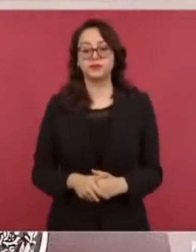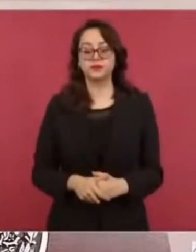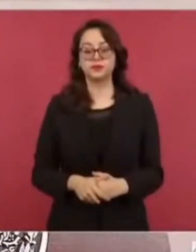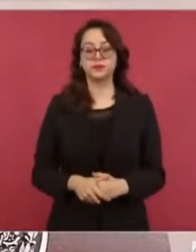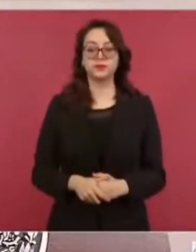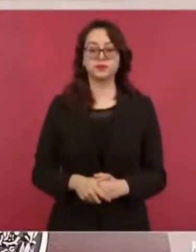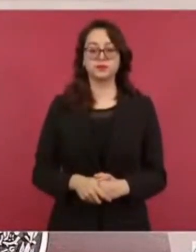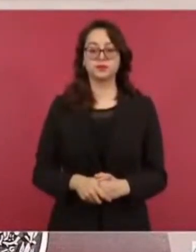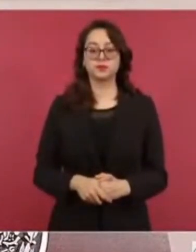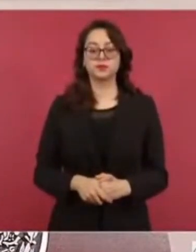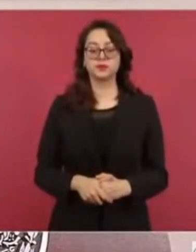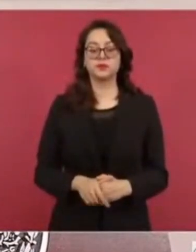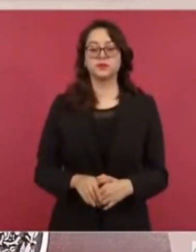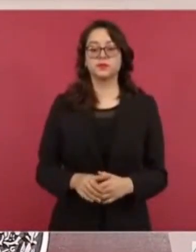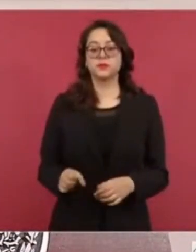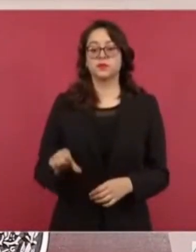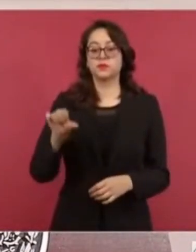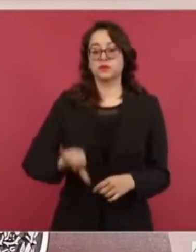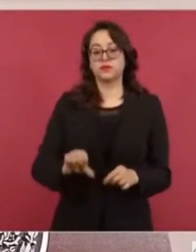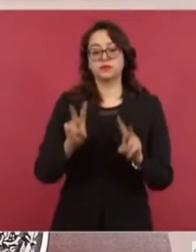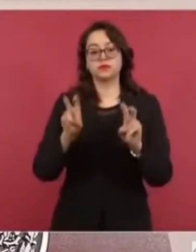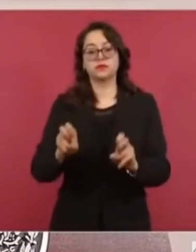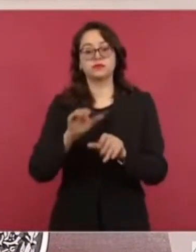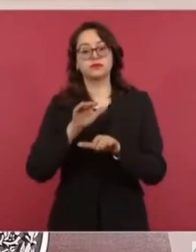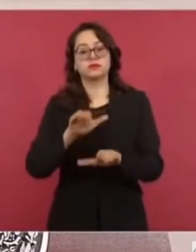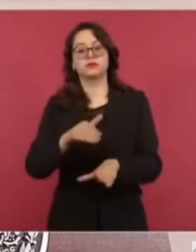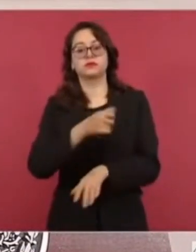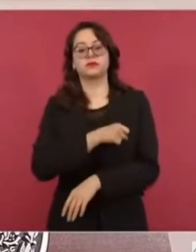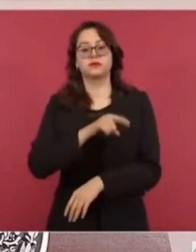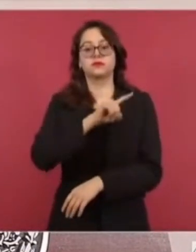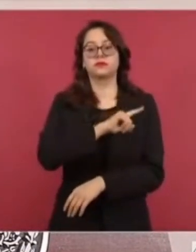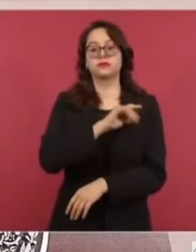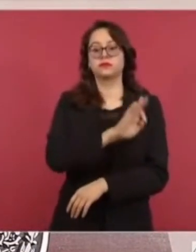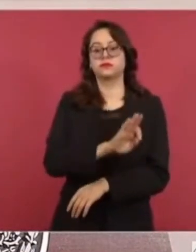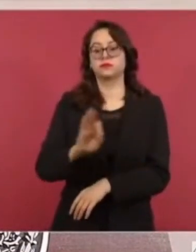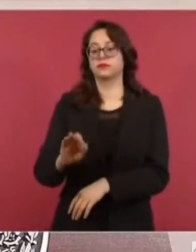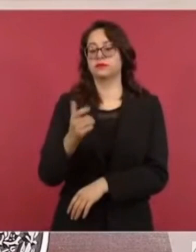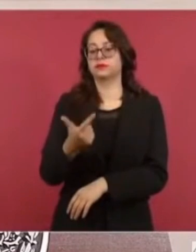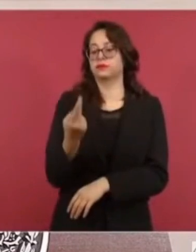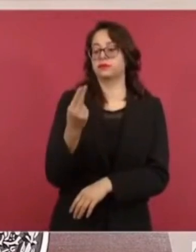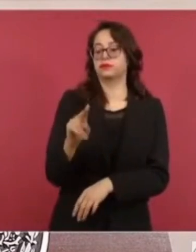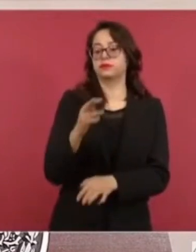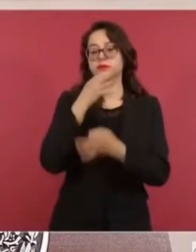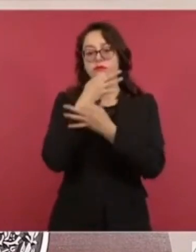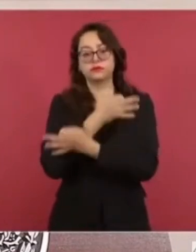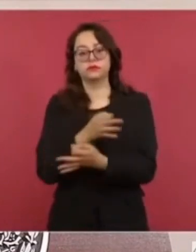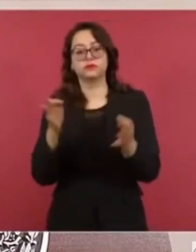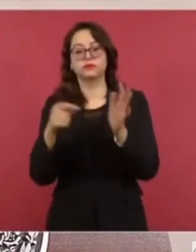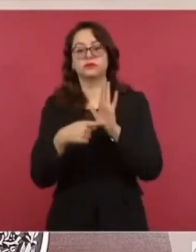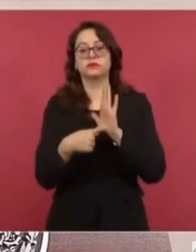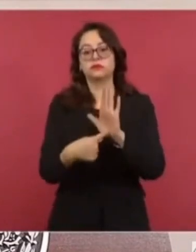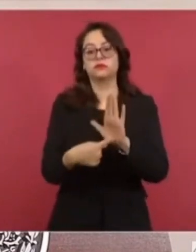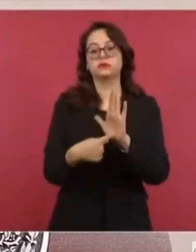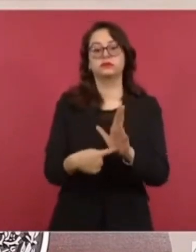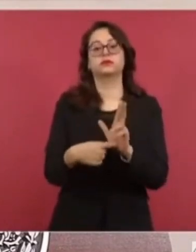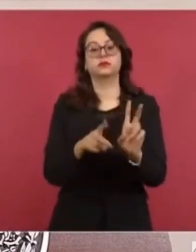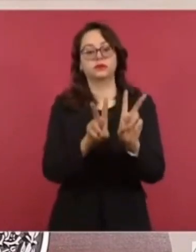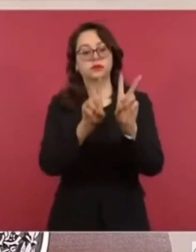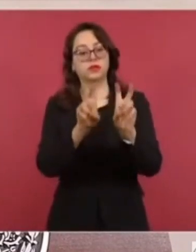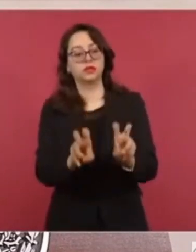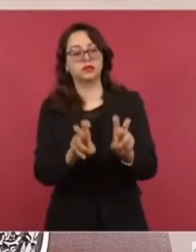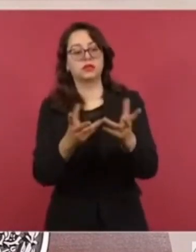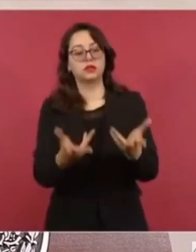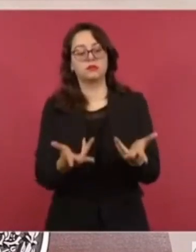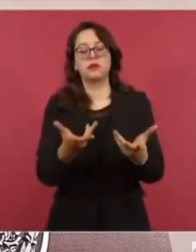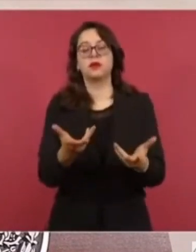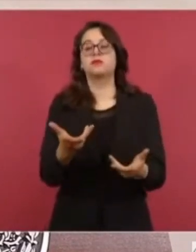presidente en el Pulso de la Salud, hoy 7 de noviembre, vamos a comunicar las acciones del sector salud frente al